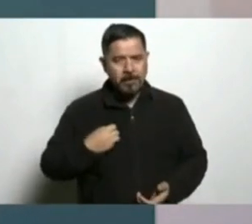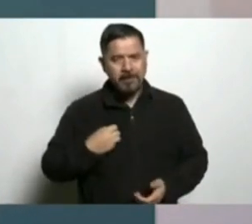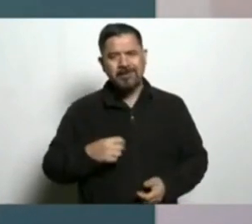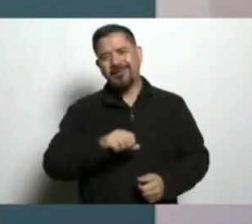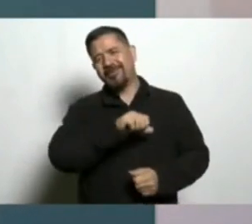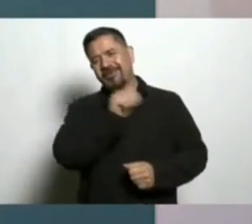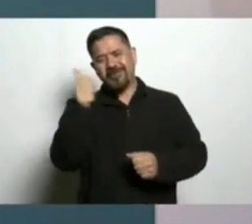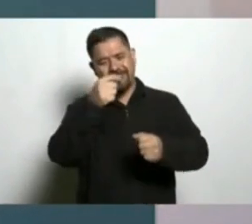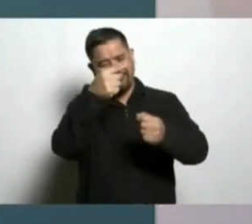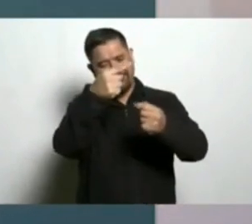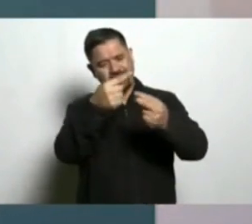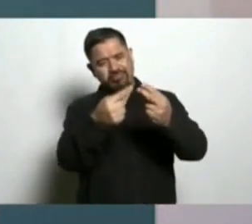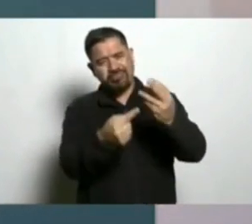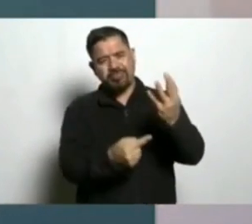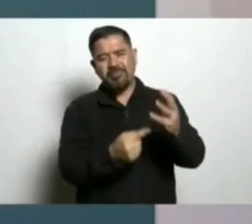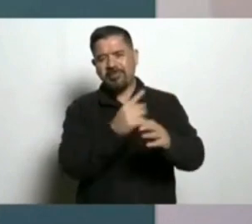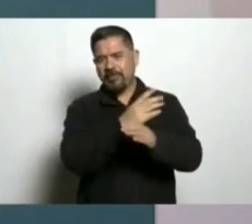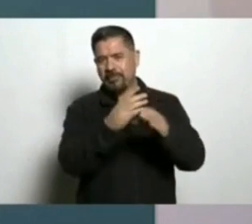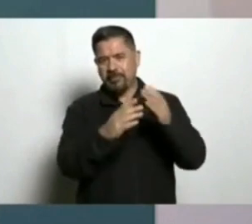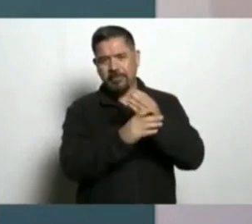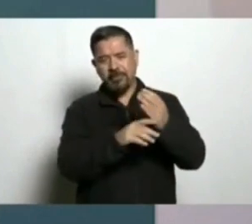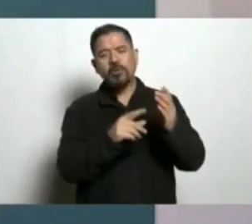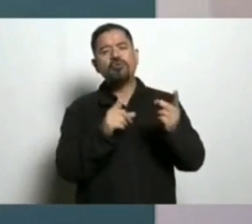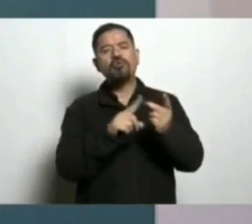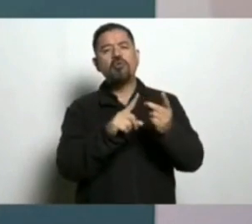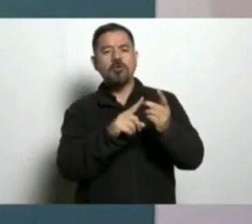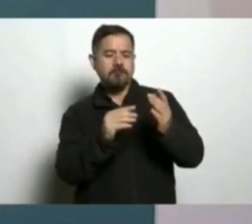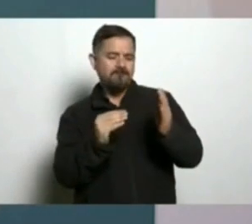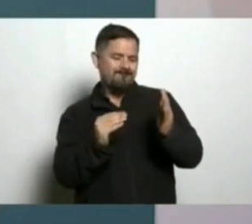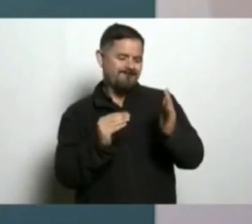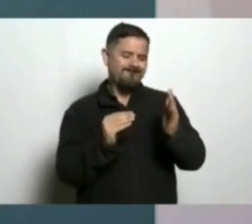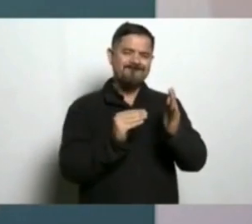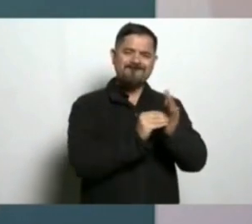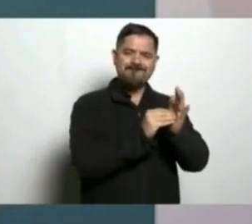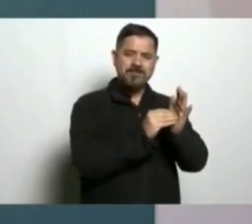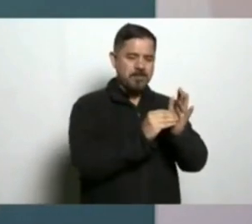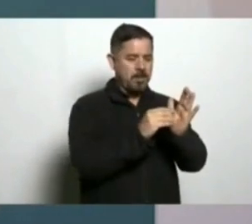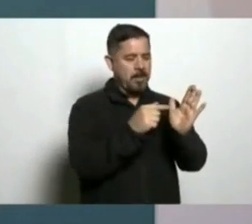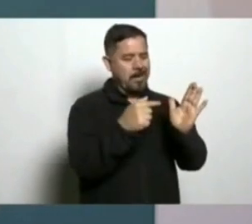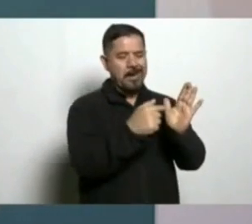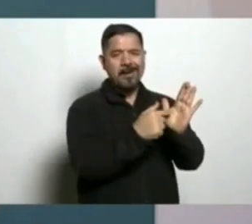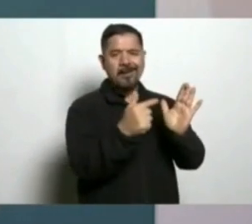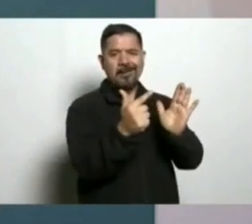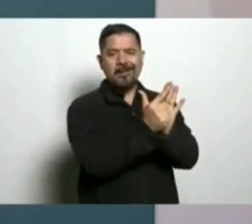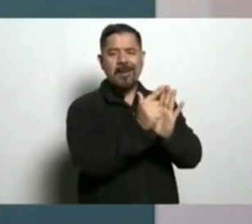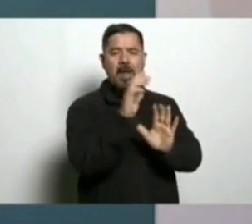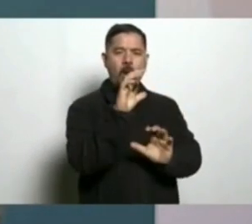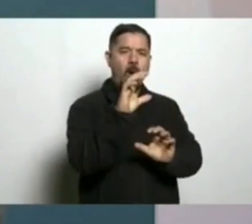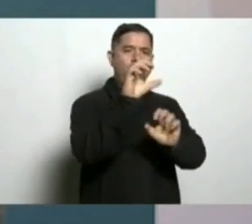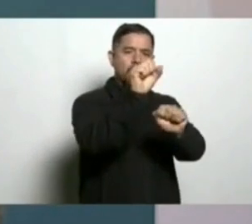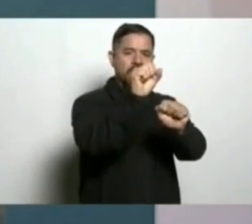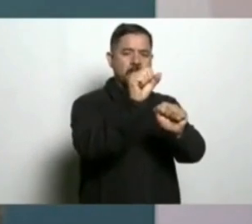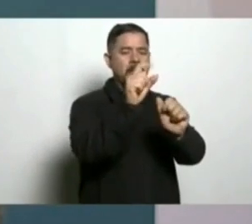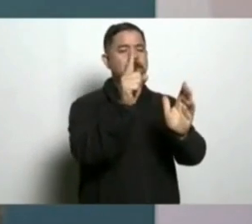otras prestaciones que quedan plasmadas en la Constitución de